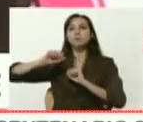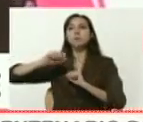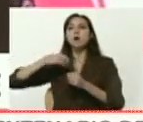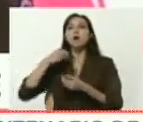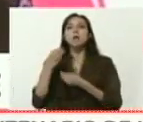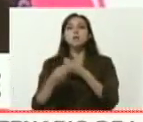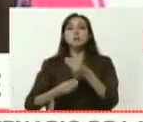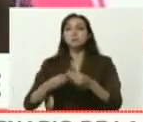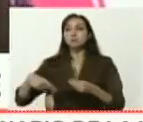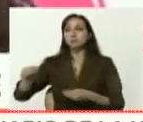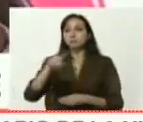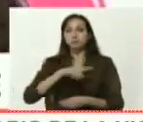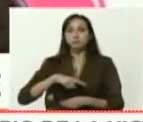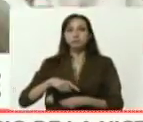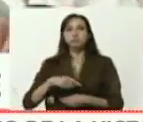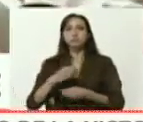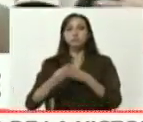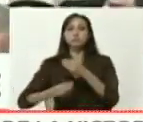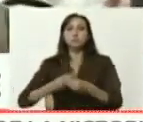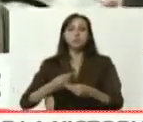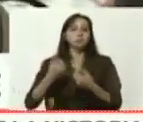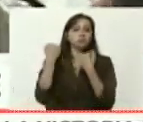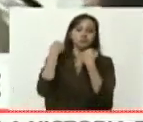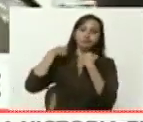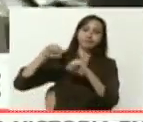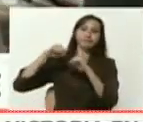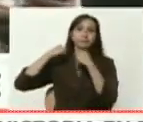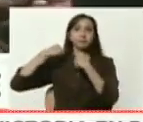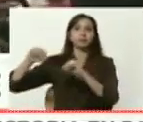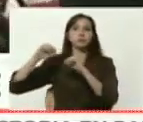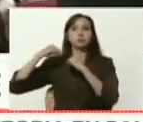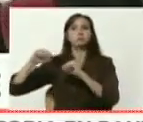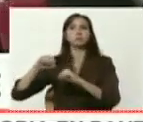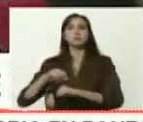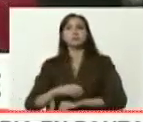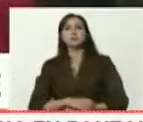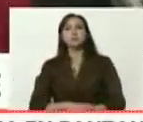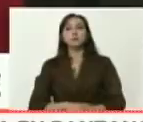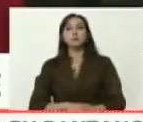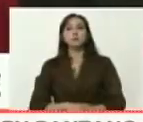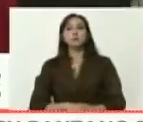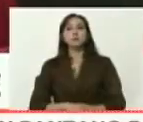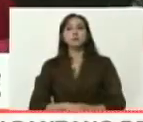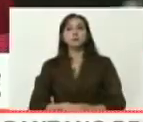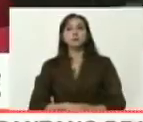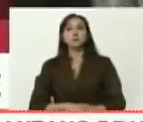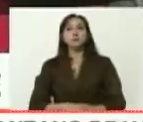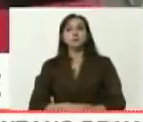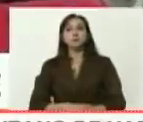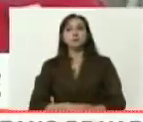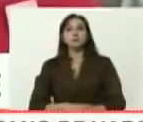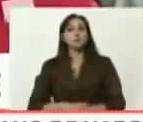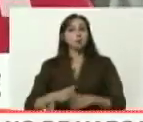suceda. Rechazamos rotundamente esa pretensión.